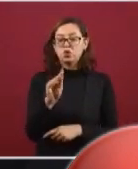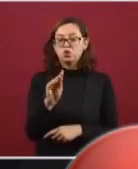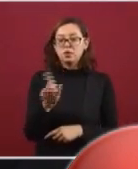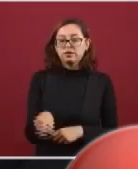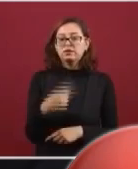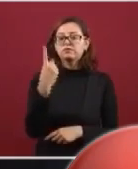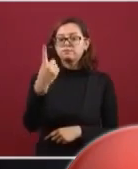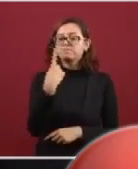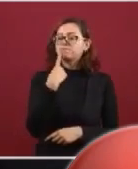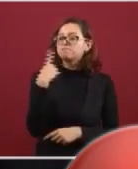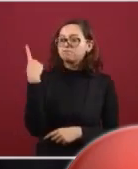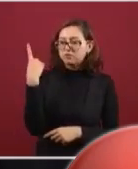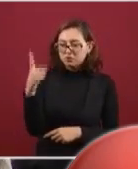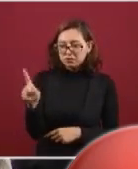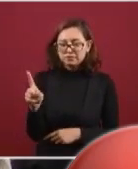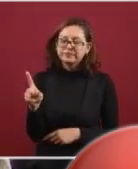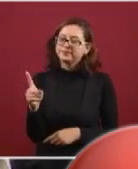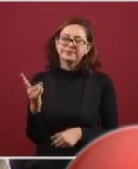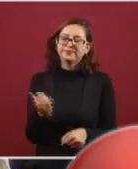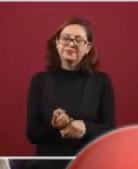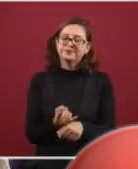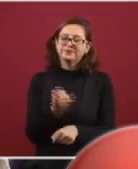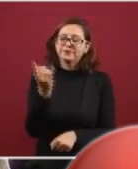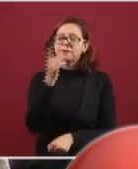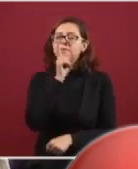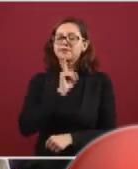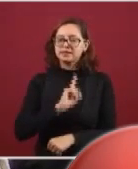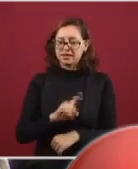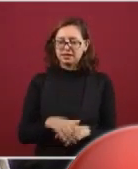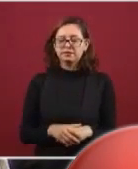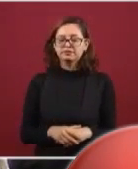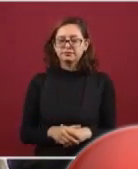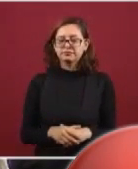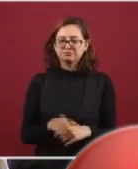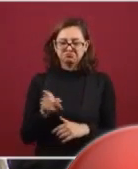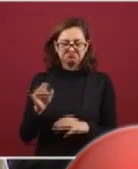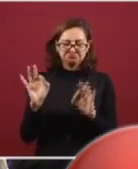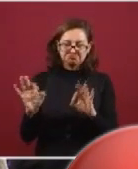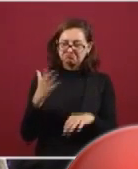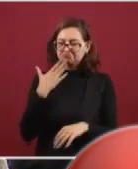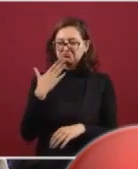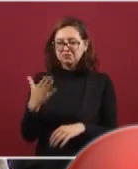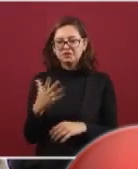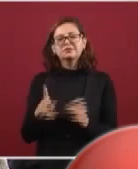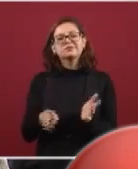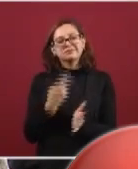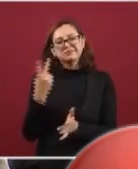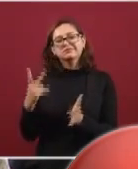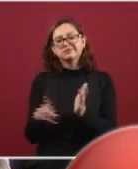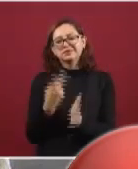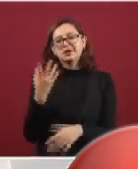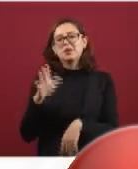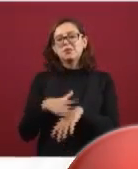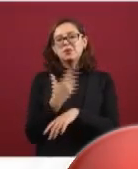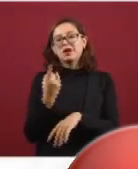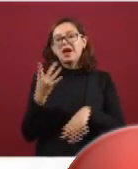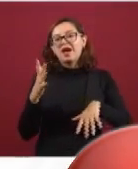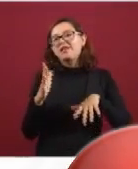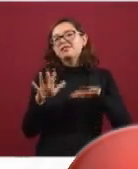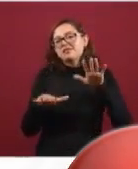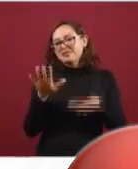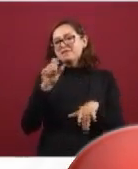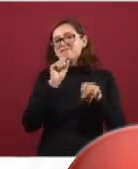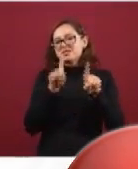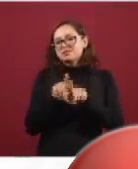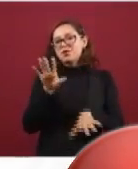la denuncia no tenía sustento, lo cual lo vamos a estar viendo con frecuencia porque no falta que un competidor también